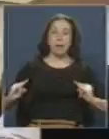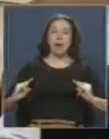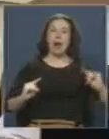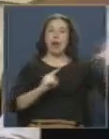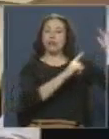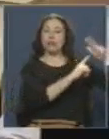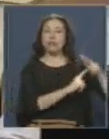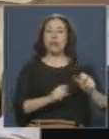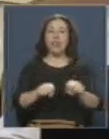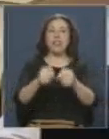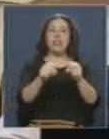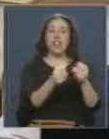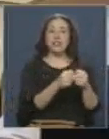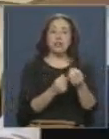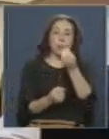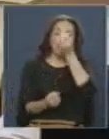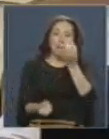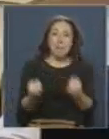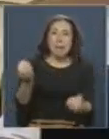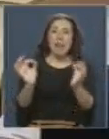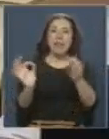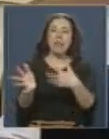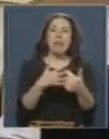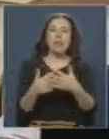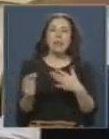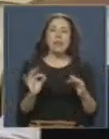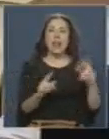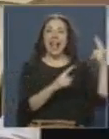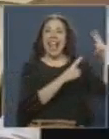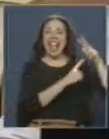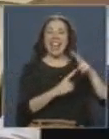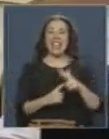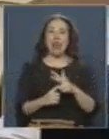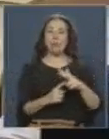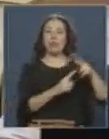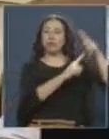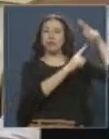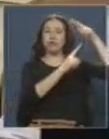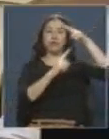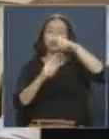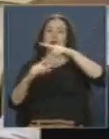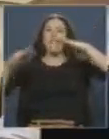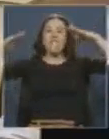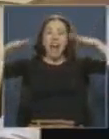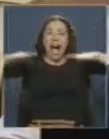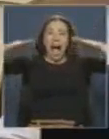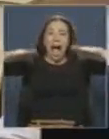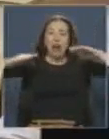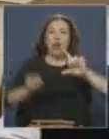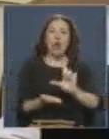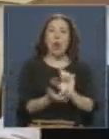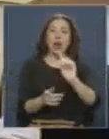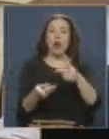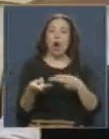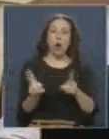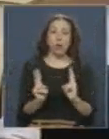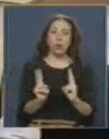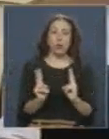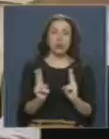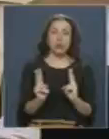endémica, helicópteros que sobrevuelan a muy baja altura lugares no autorizados y amedrentamiento a la comunidad